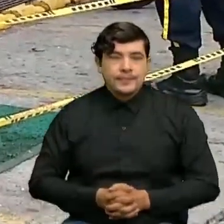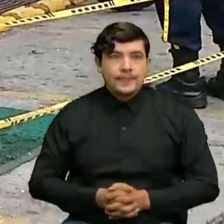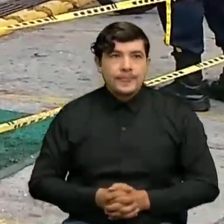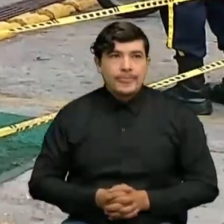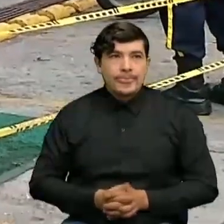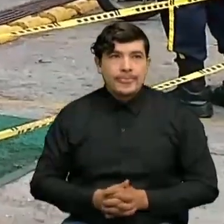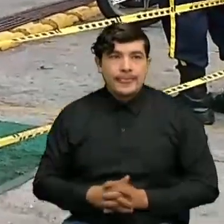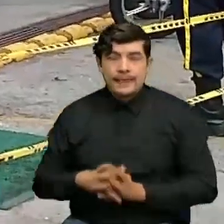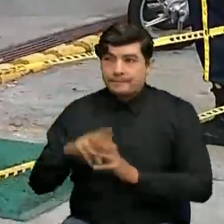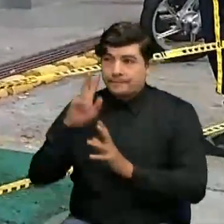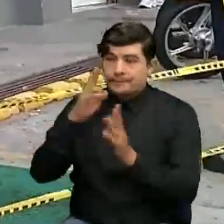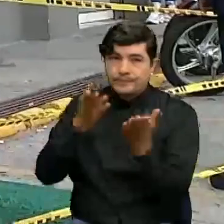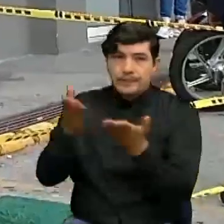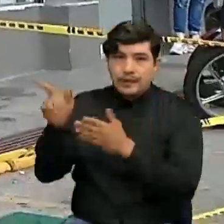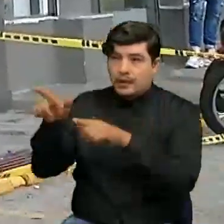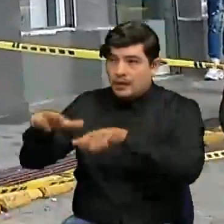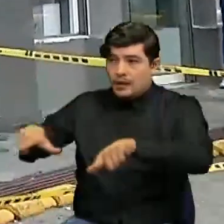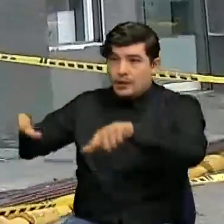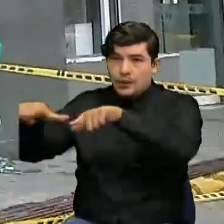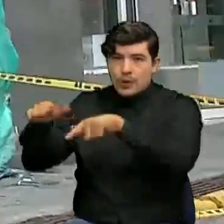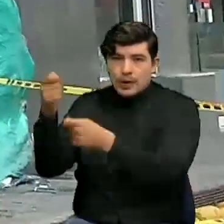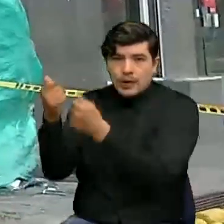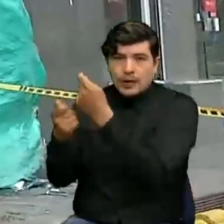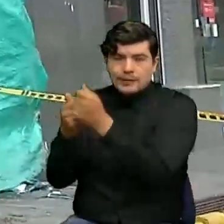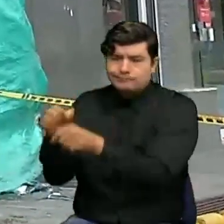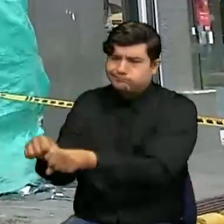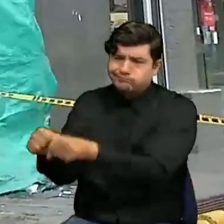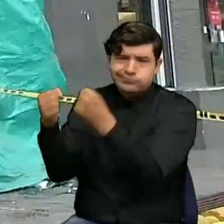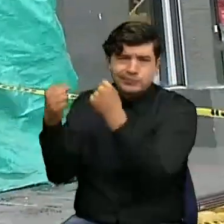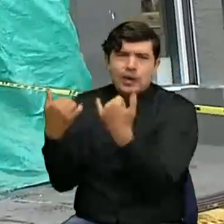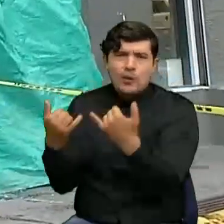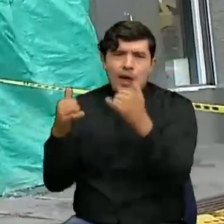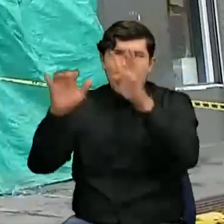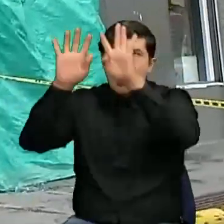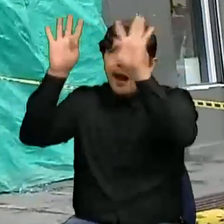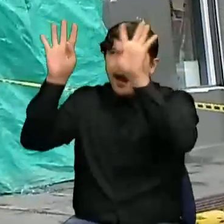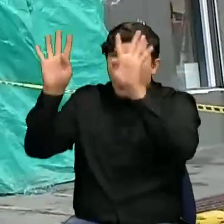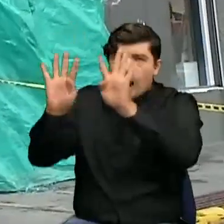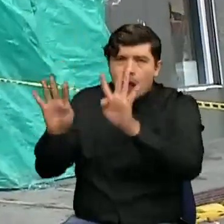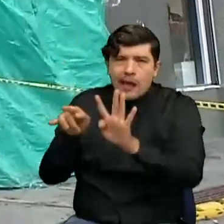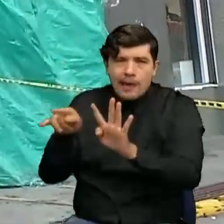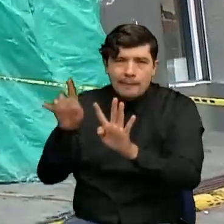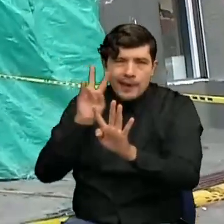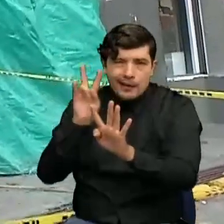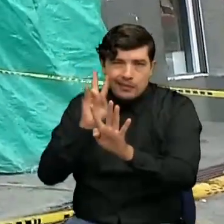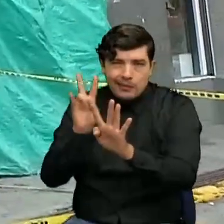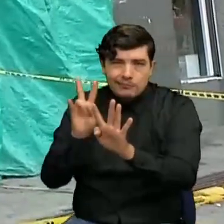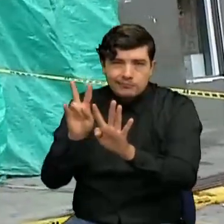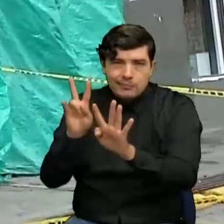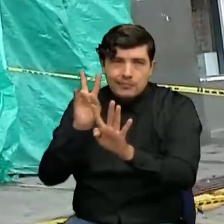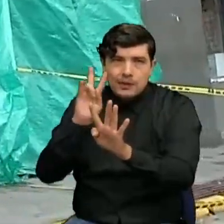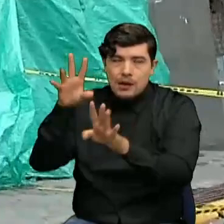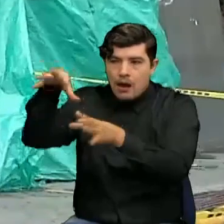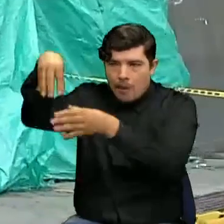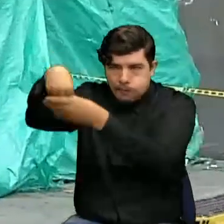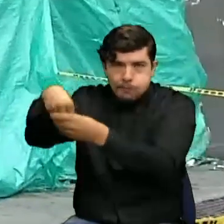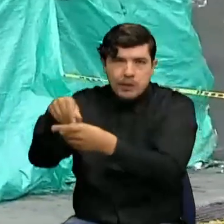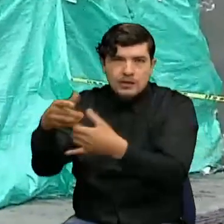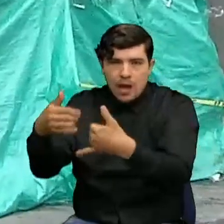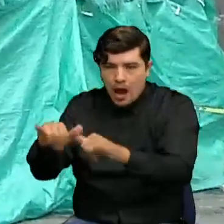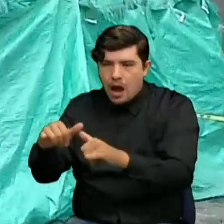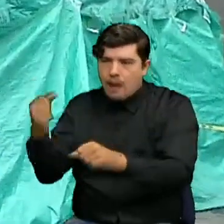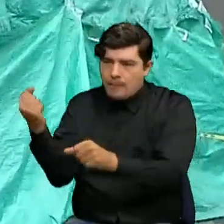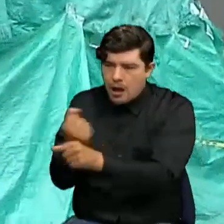comercial totalmente destruido, pues en estos momentos se encuentra cubierto por una lona. Al interior ya se encuentran algunos obreros trabajando para